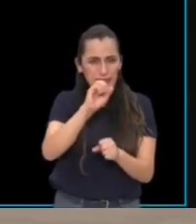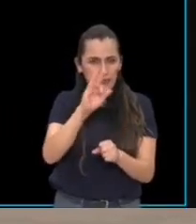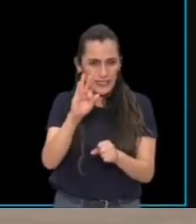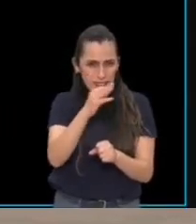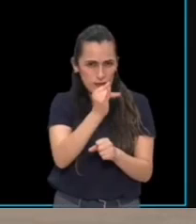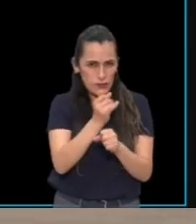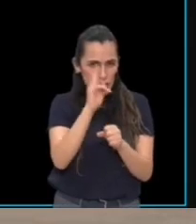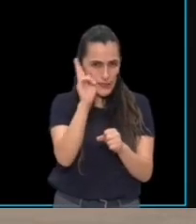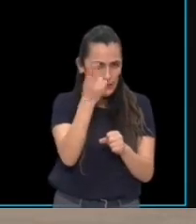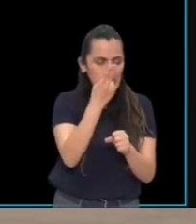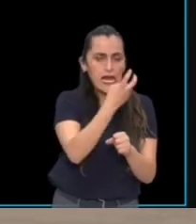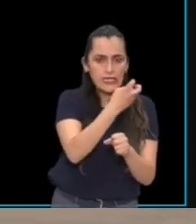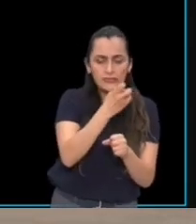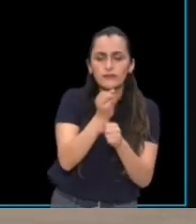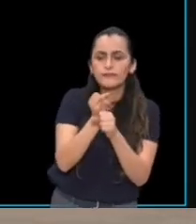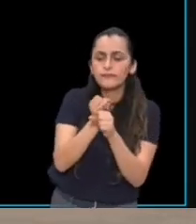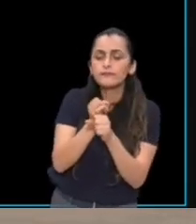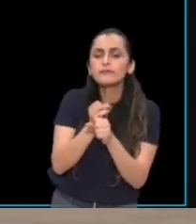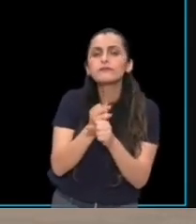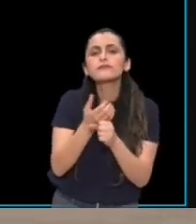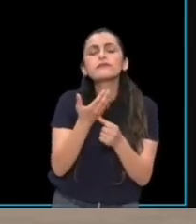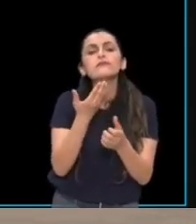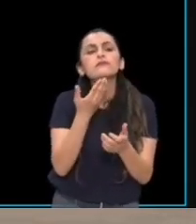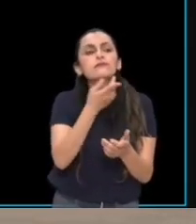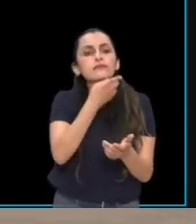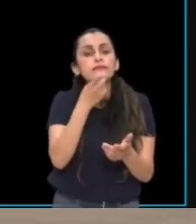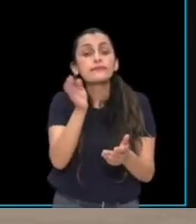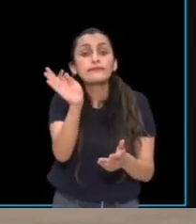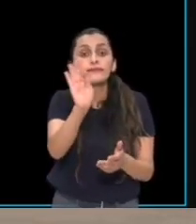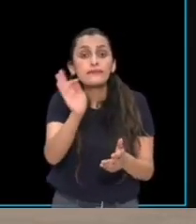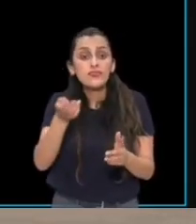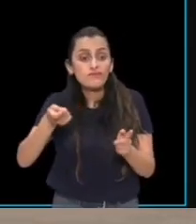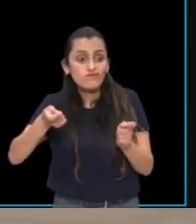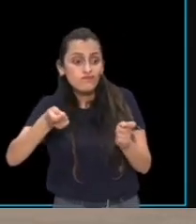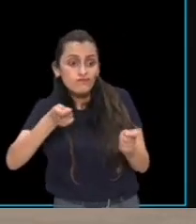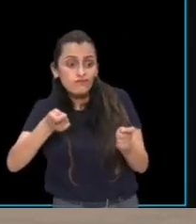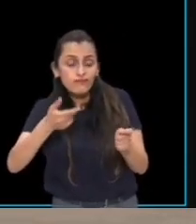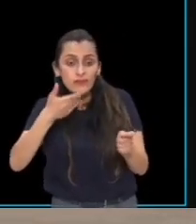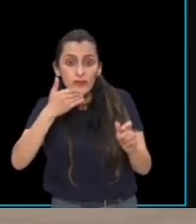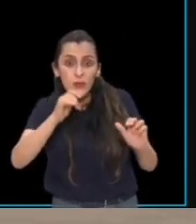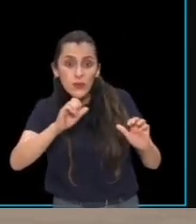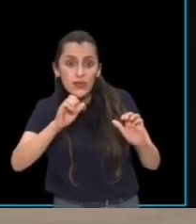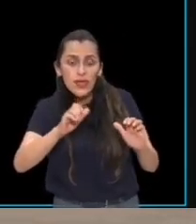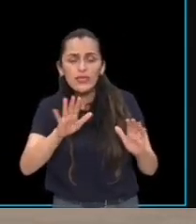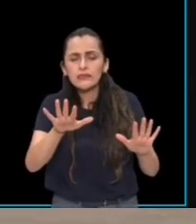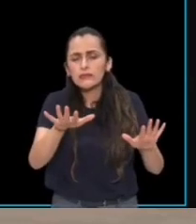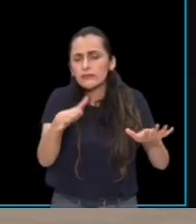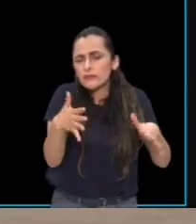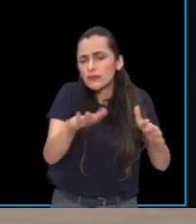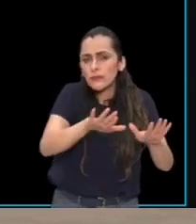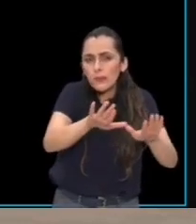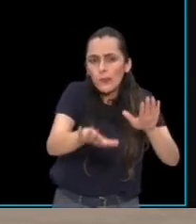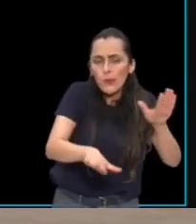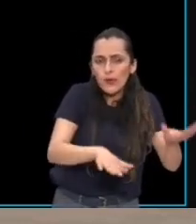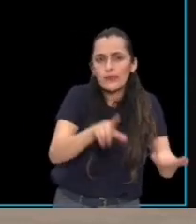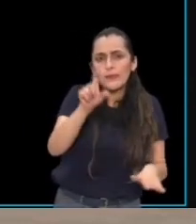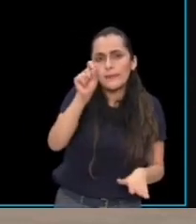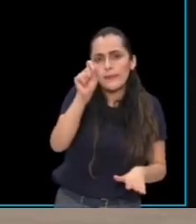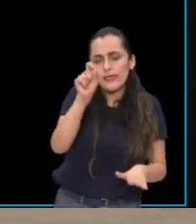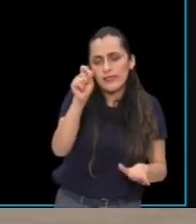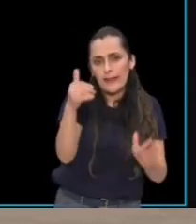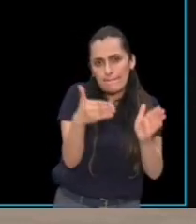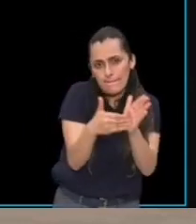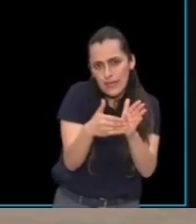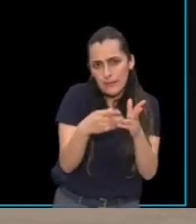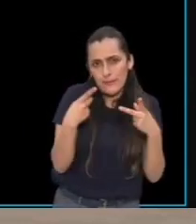que si la pandemia se hubiera gestionado de manera correcta, únicamente hubieran muerto 20 mil personas en México. Tenemos un